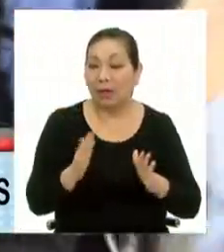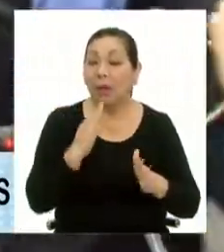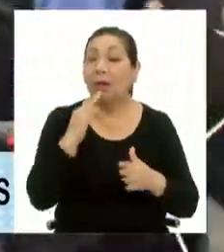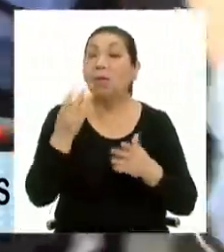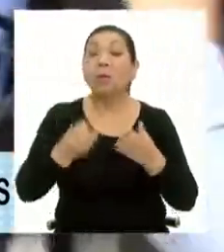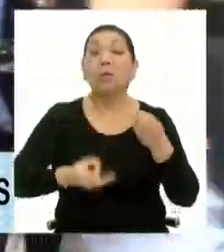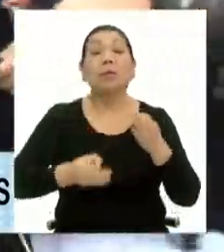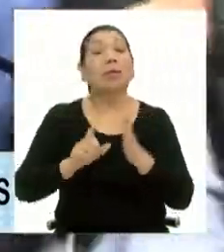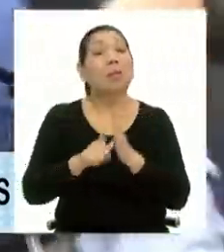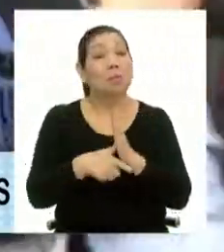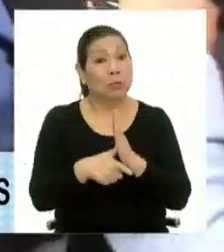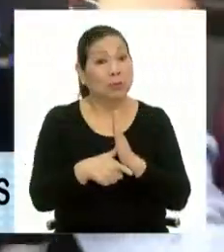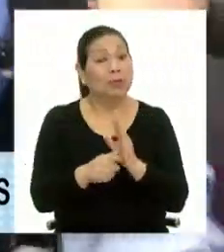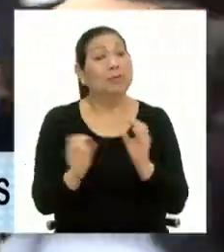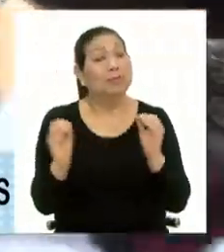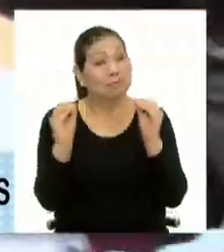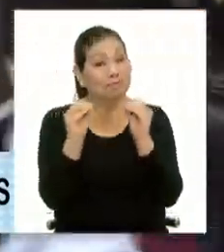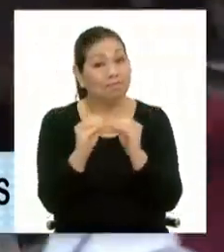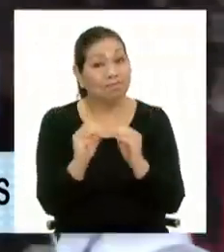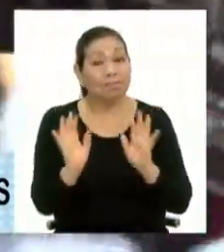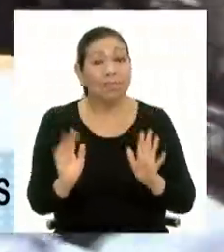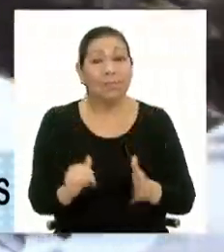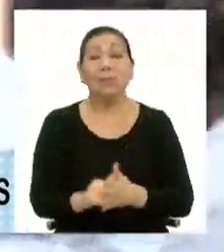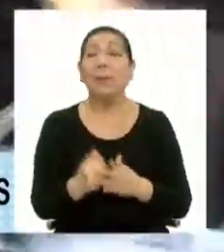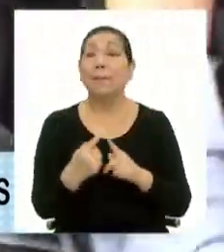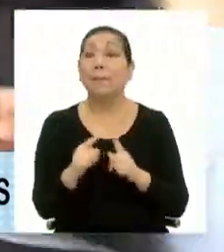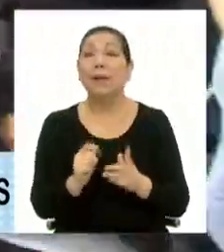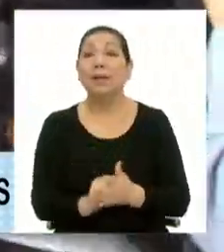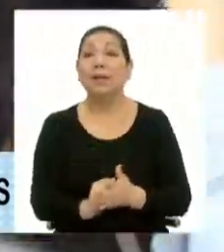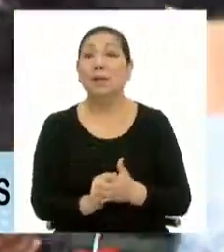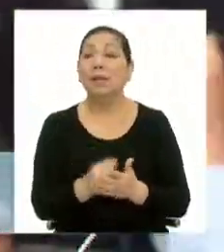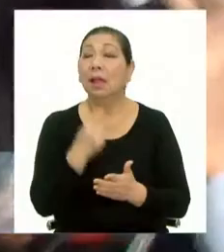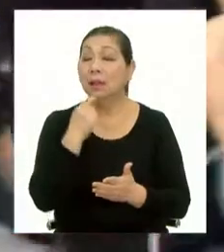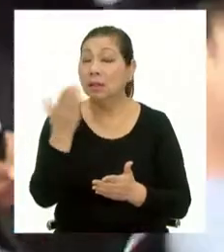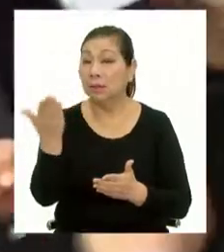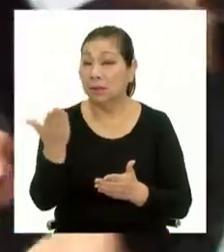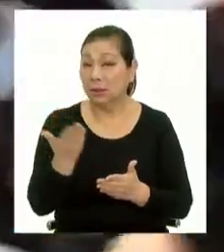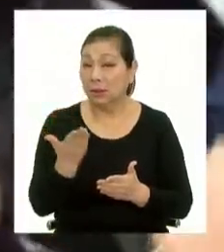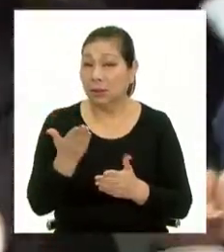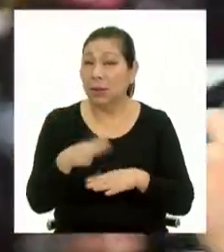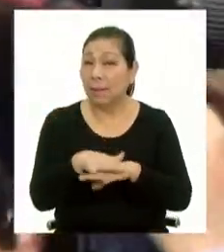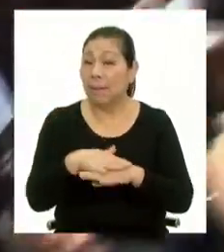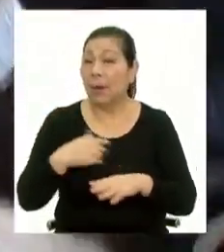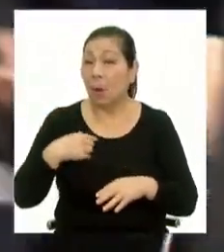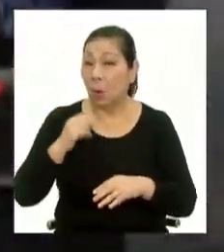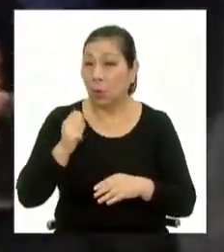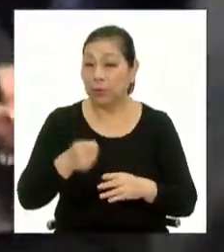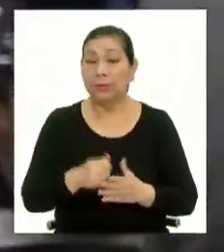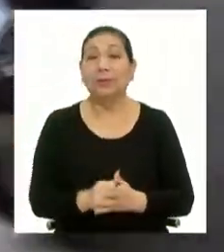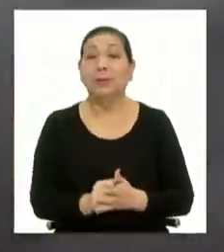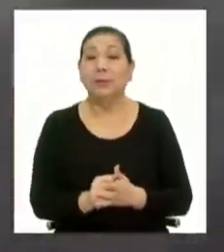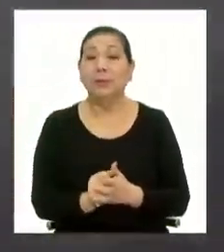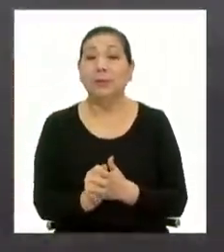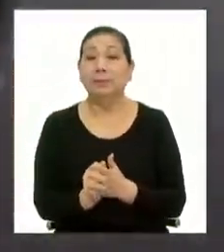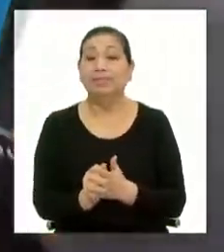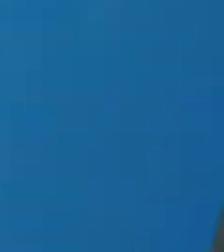juzgará este hecho como corresponde. Doctora, se ha solicitado incrementación para jueces para la...